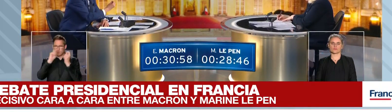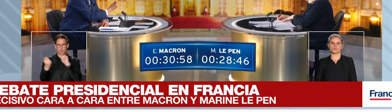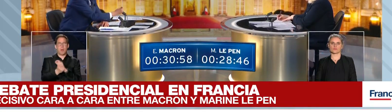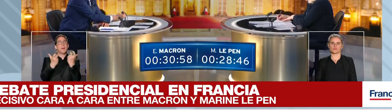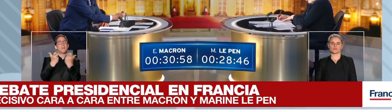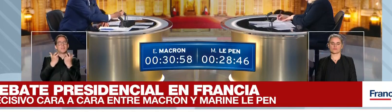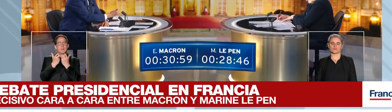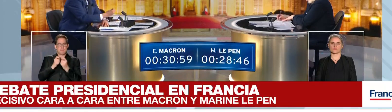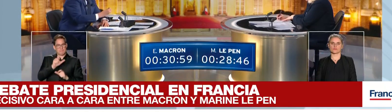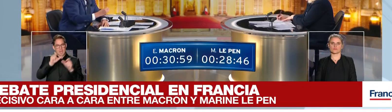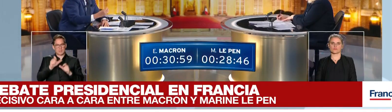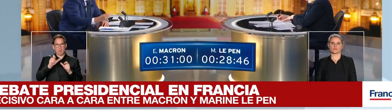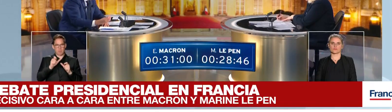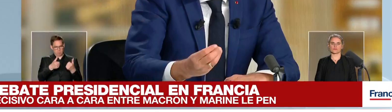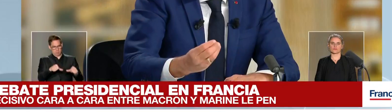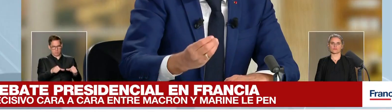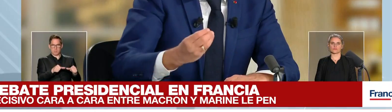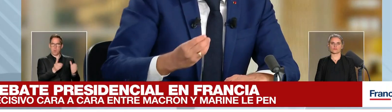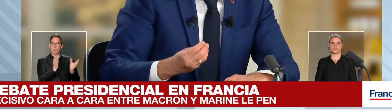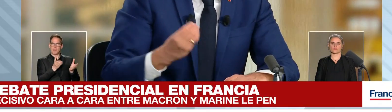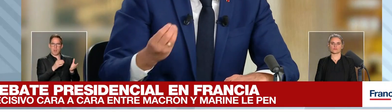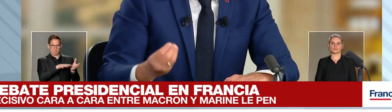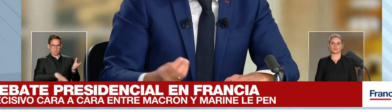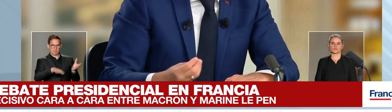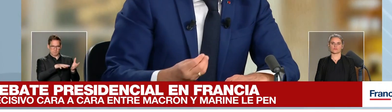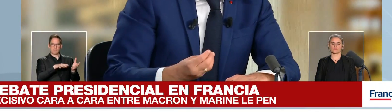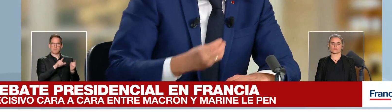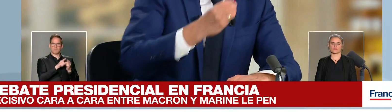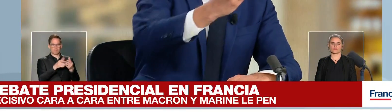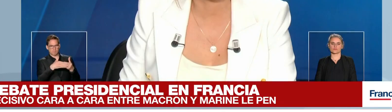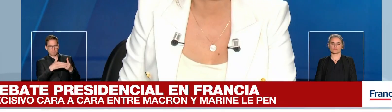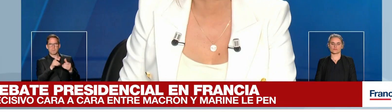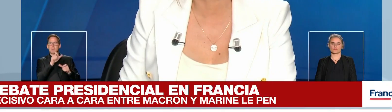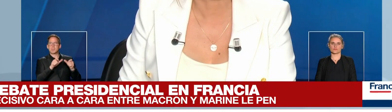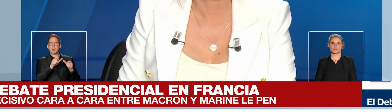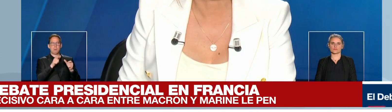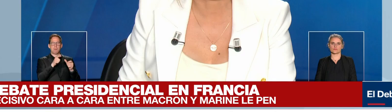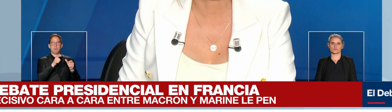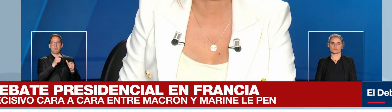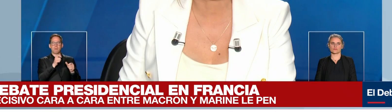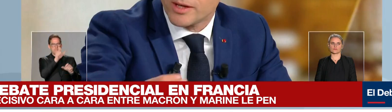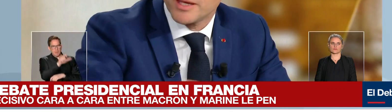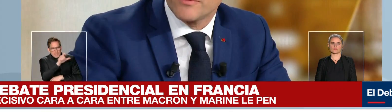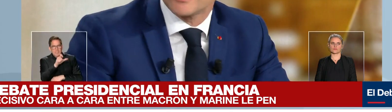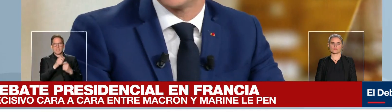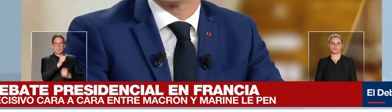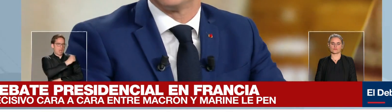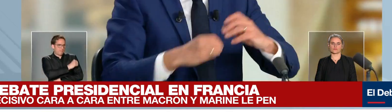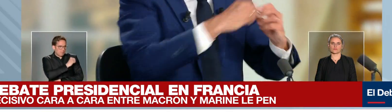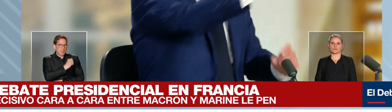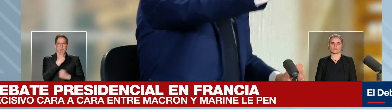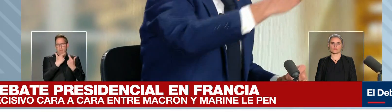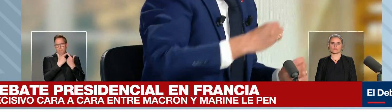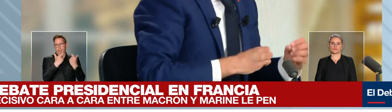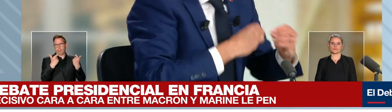hacer trabajar al personal en el hospital con nuestra medicina, con los paramédicos, con los farmacistas,